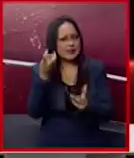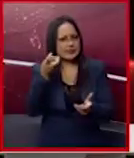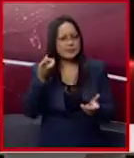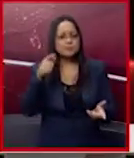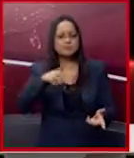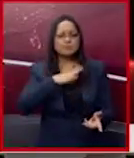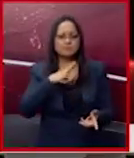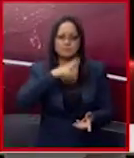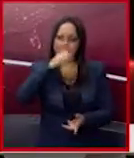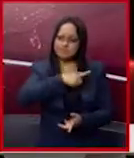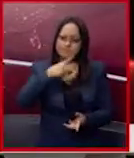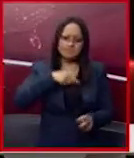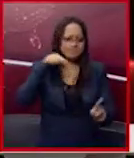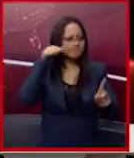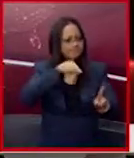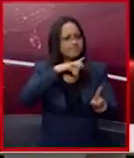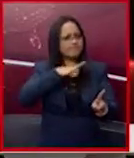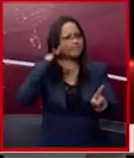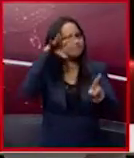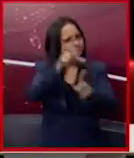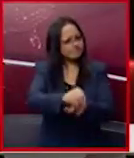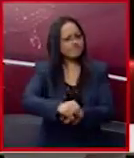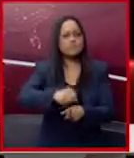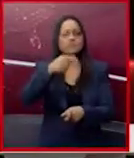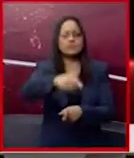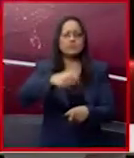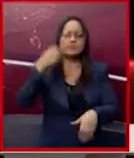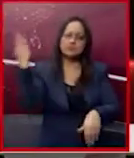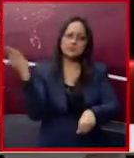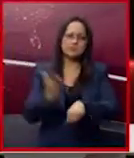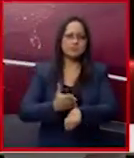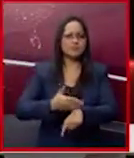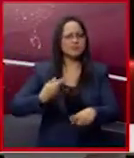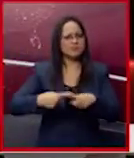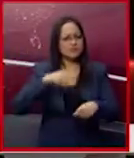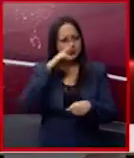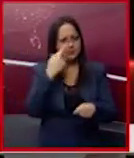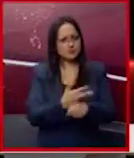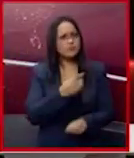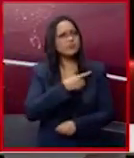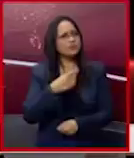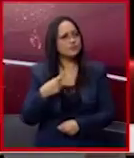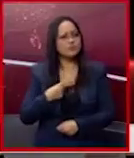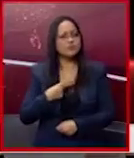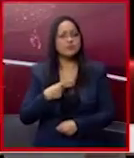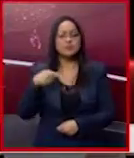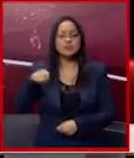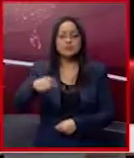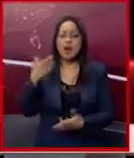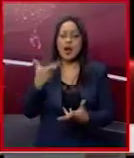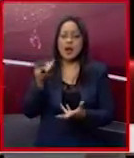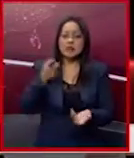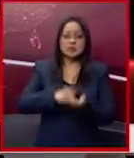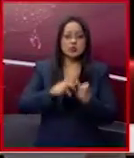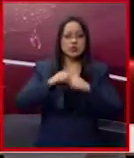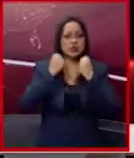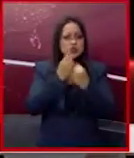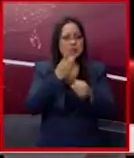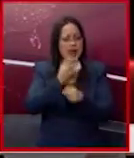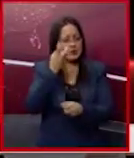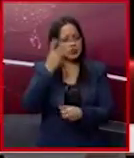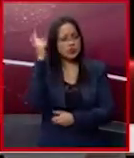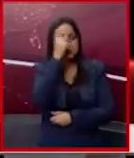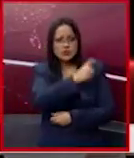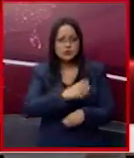antisocial que merece ser perseguida, castigada y reprendida con severidad. Se trata de un fenómeno social de alta